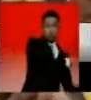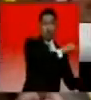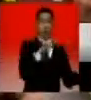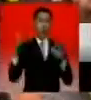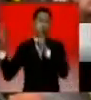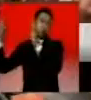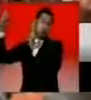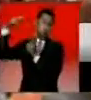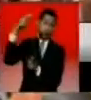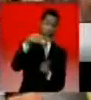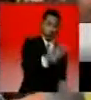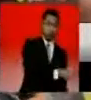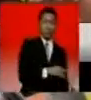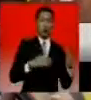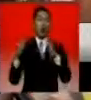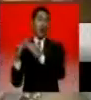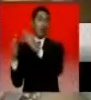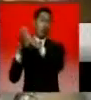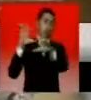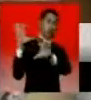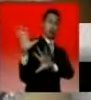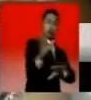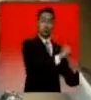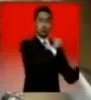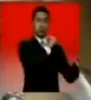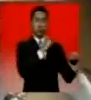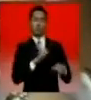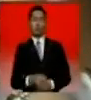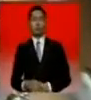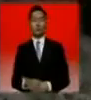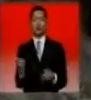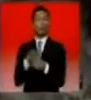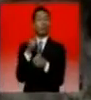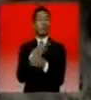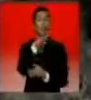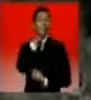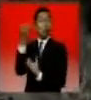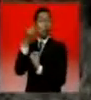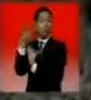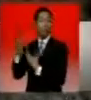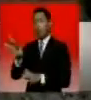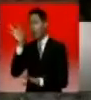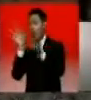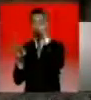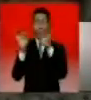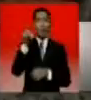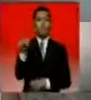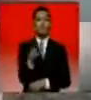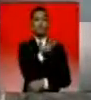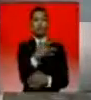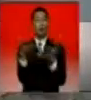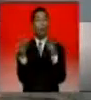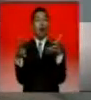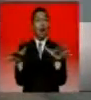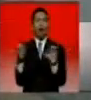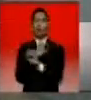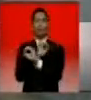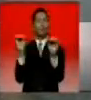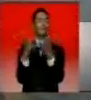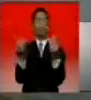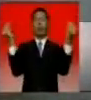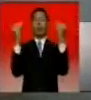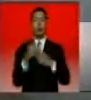impulso, arrasando todo a su paso. Según las primeras informaciones, se encontraban varias personas desaparecidas y otras